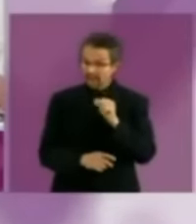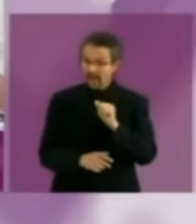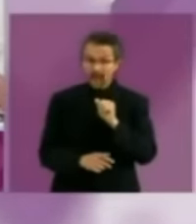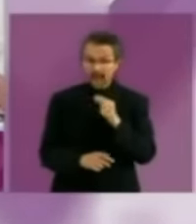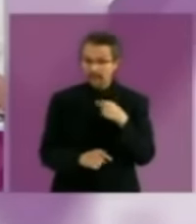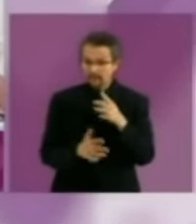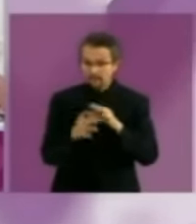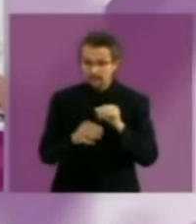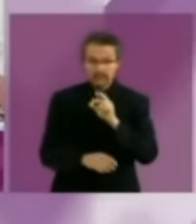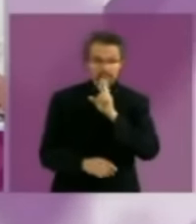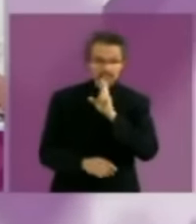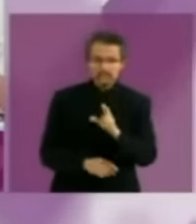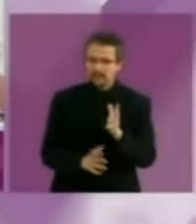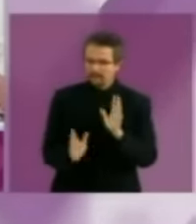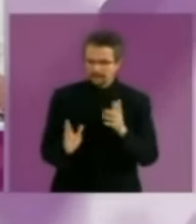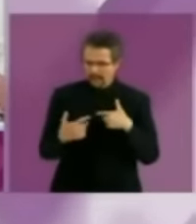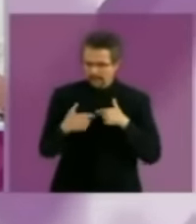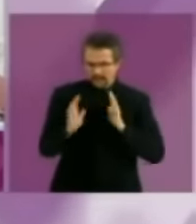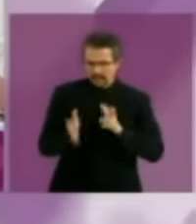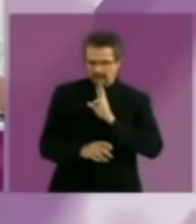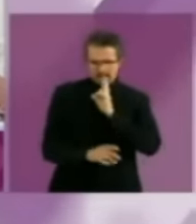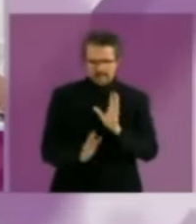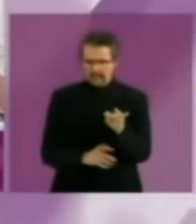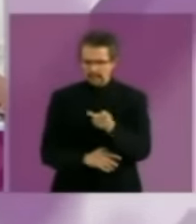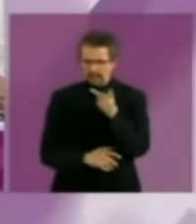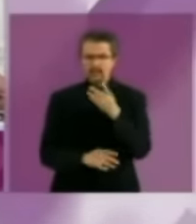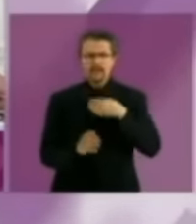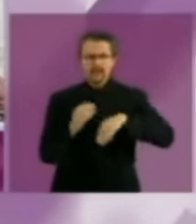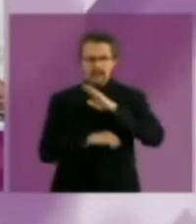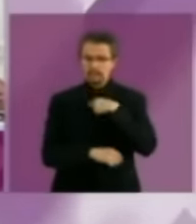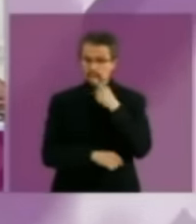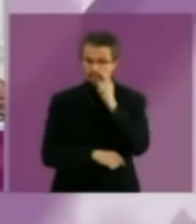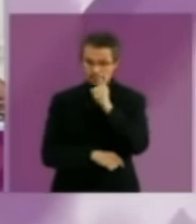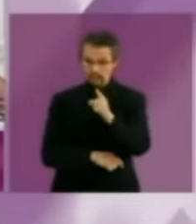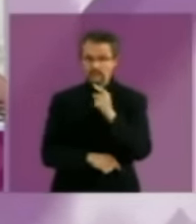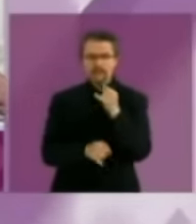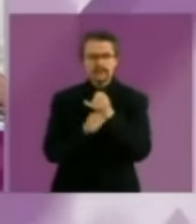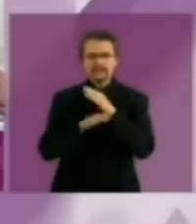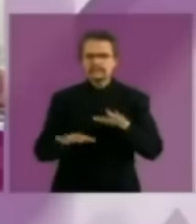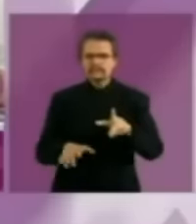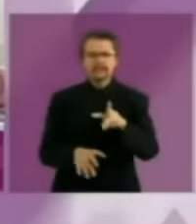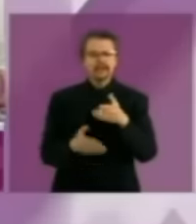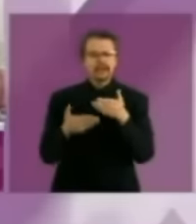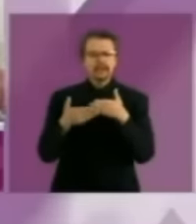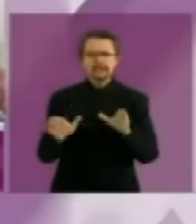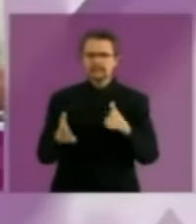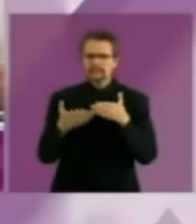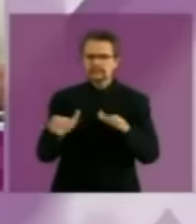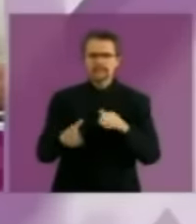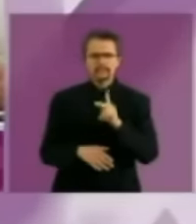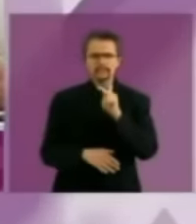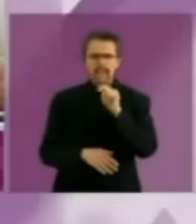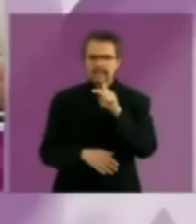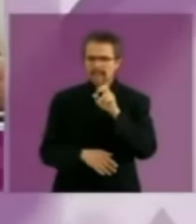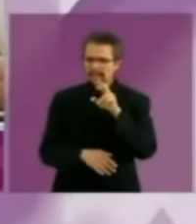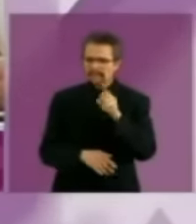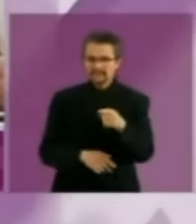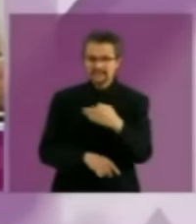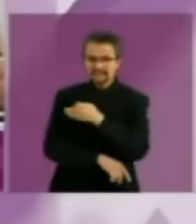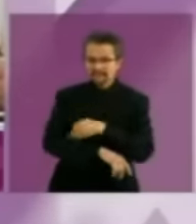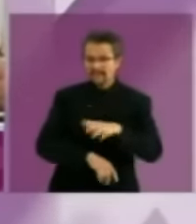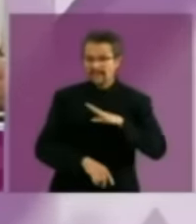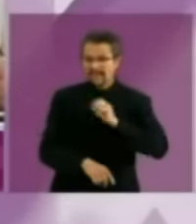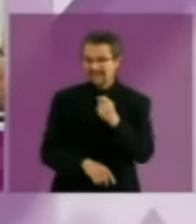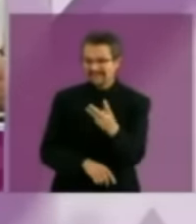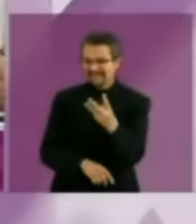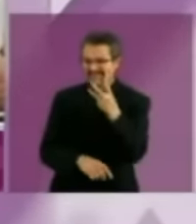Que no entiendo qué es el dentista, lo interesante ahí, que el trabajo de limpieza de los dientes. Es Josefina Vázquez